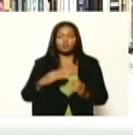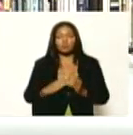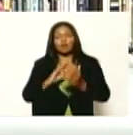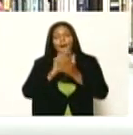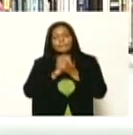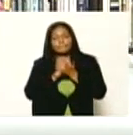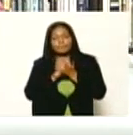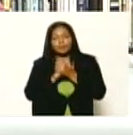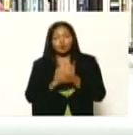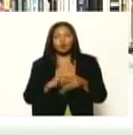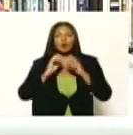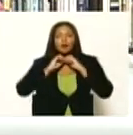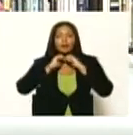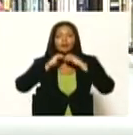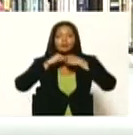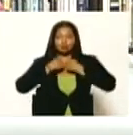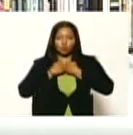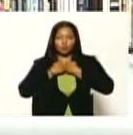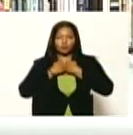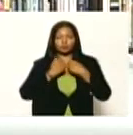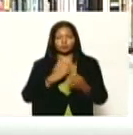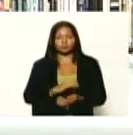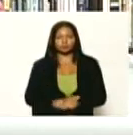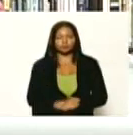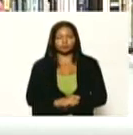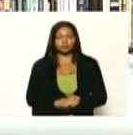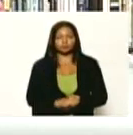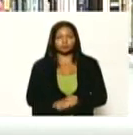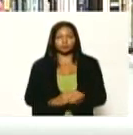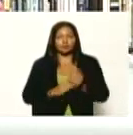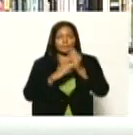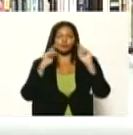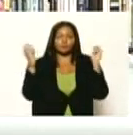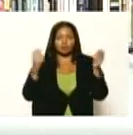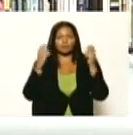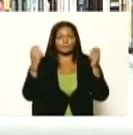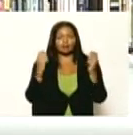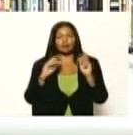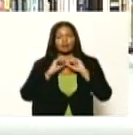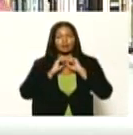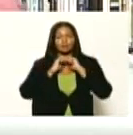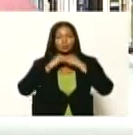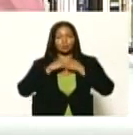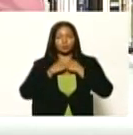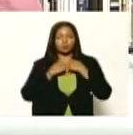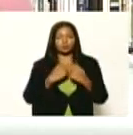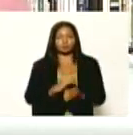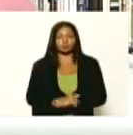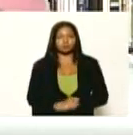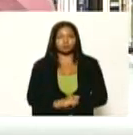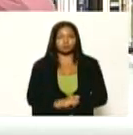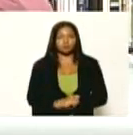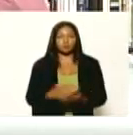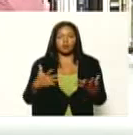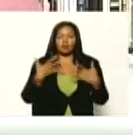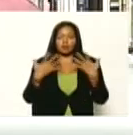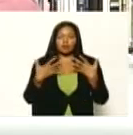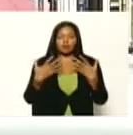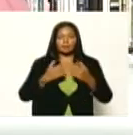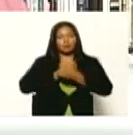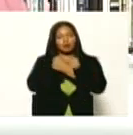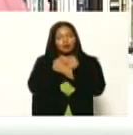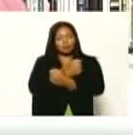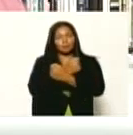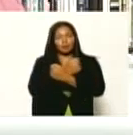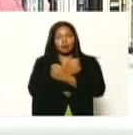compañero Aristóbulo Isturi. Comando de campaña Aristóbulo Isturi, por la alegría, por el